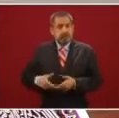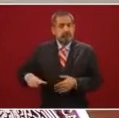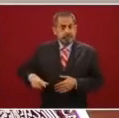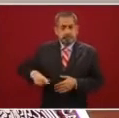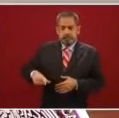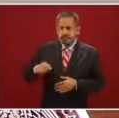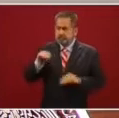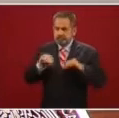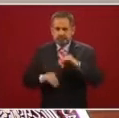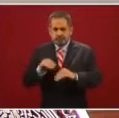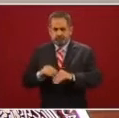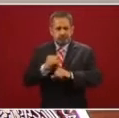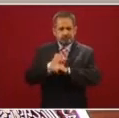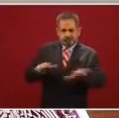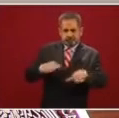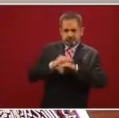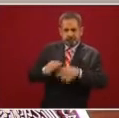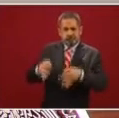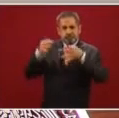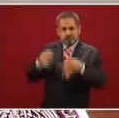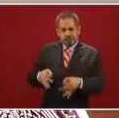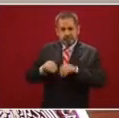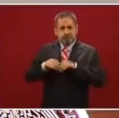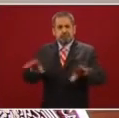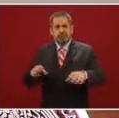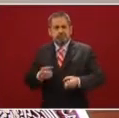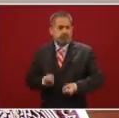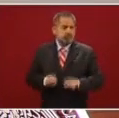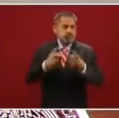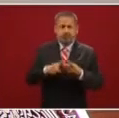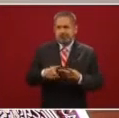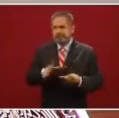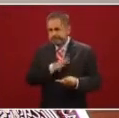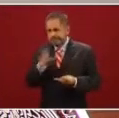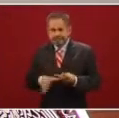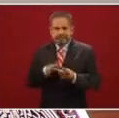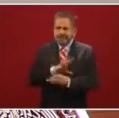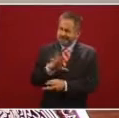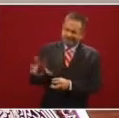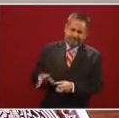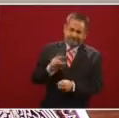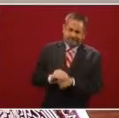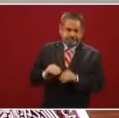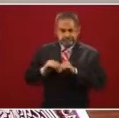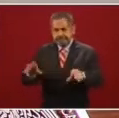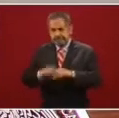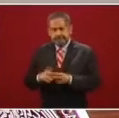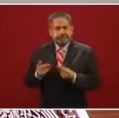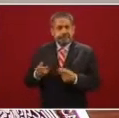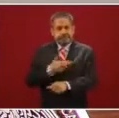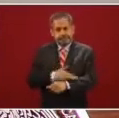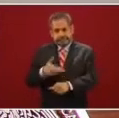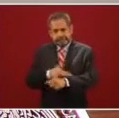entramos, hemos puesto toda la información oficial en términos de cantidad y calidad y hemos dado una mayor agilidad a la